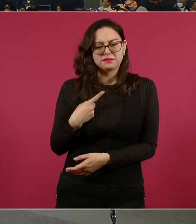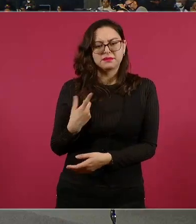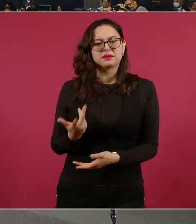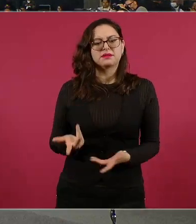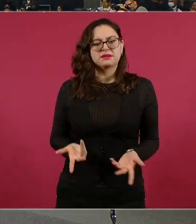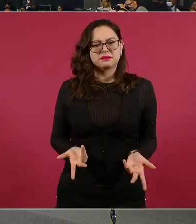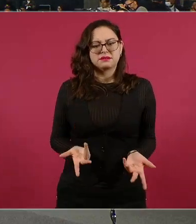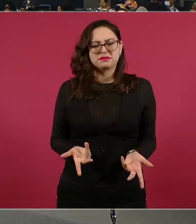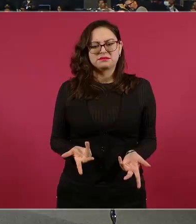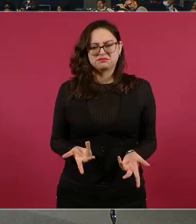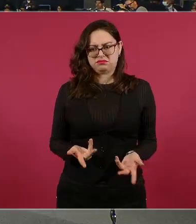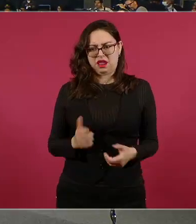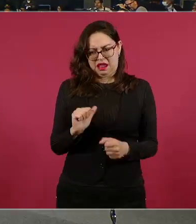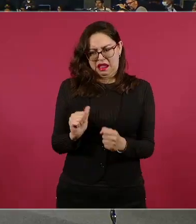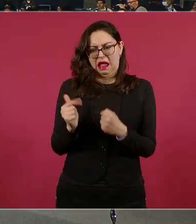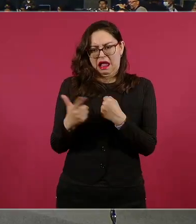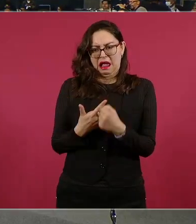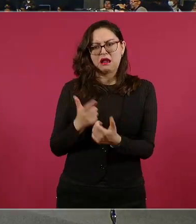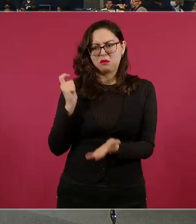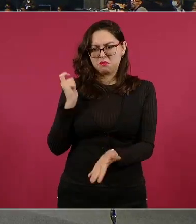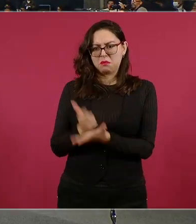¿Cómo no va a haber cuota de recuperación?